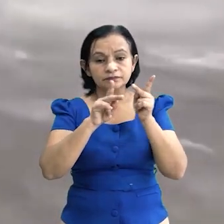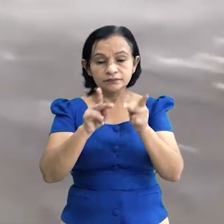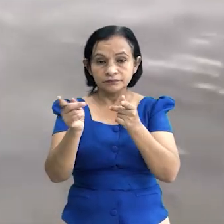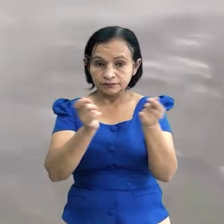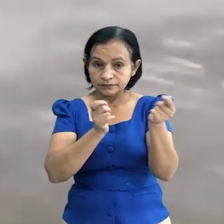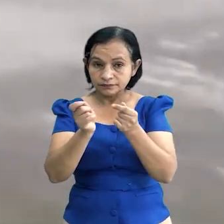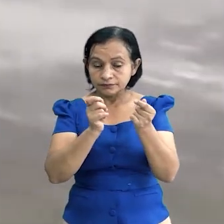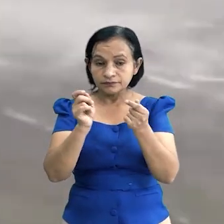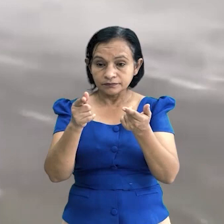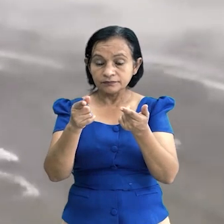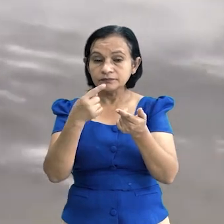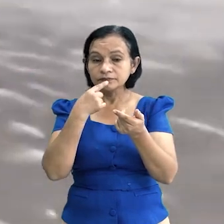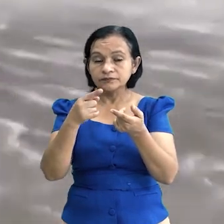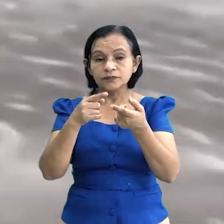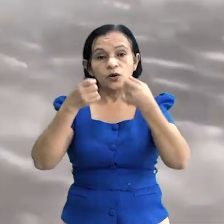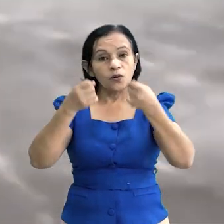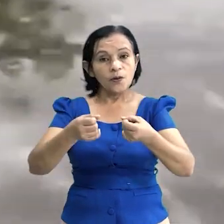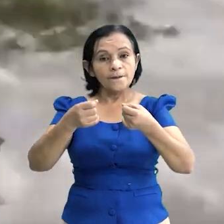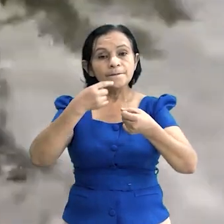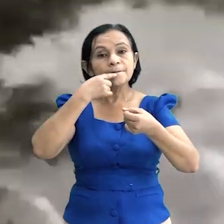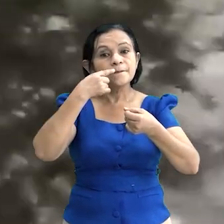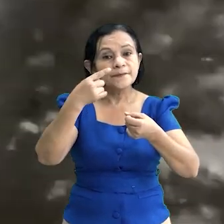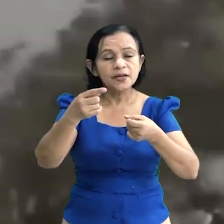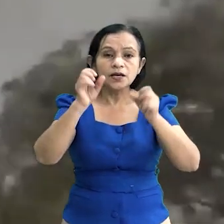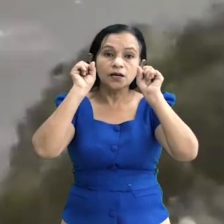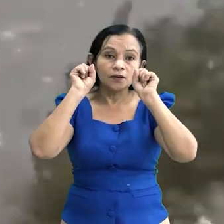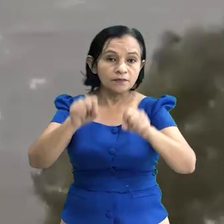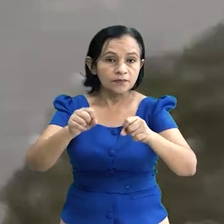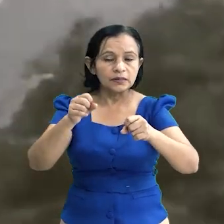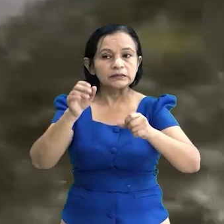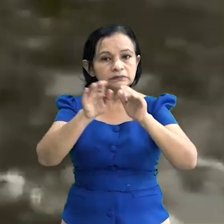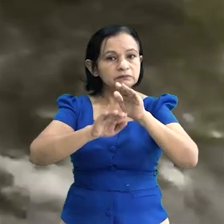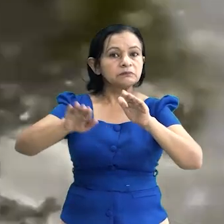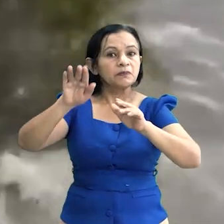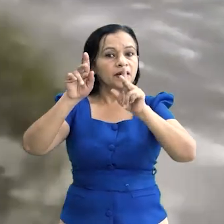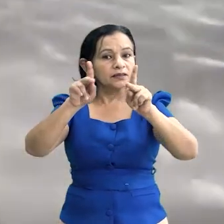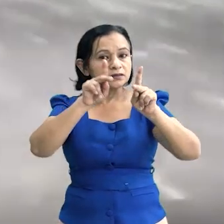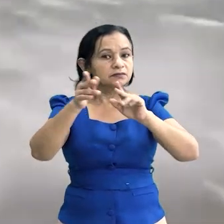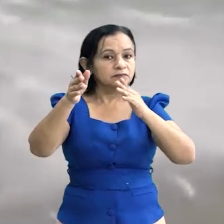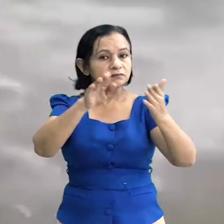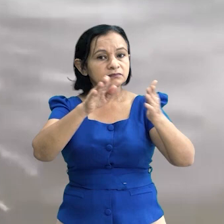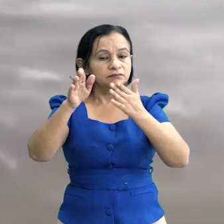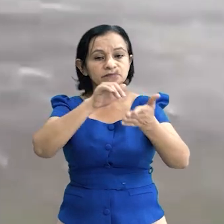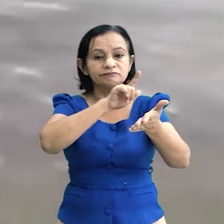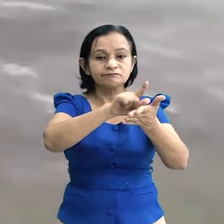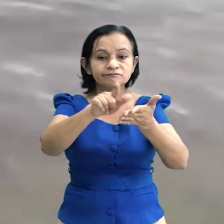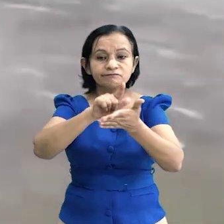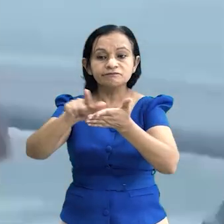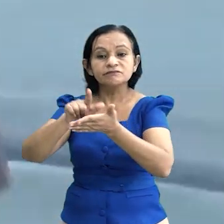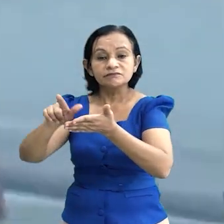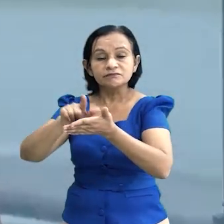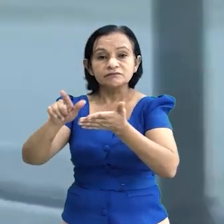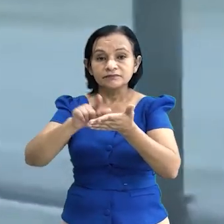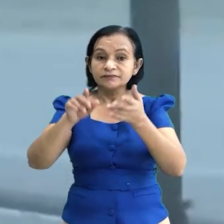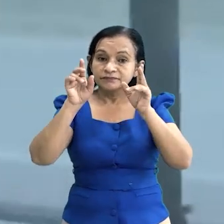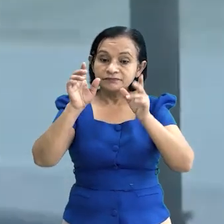de Emergencias de Florida, Kevin Guthrie, precisó que es posible que la cifra siga aumentando a medida que continúen las labores de rescate.